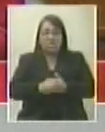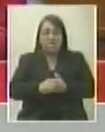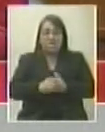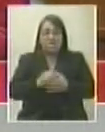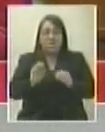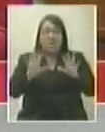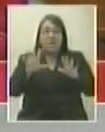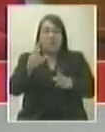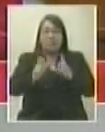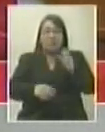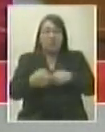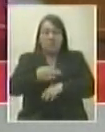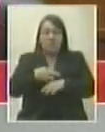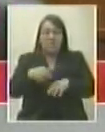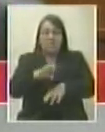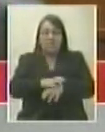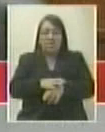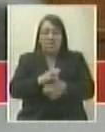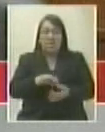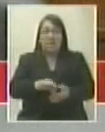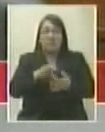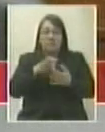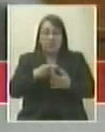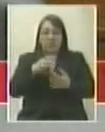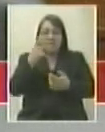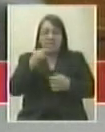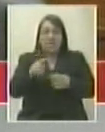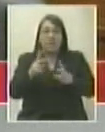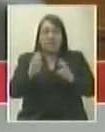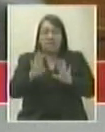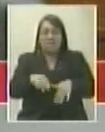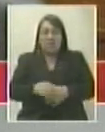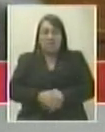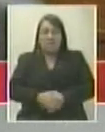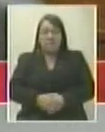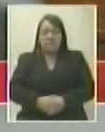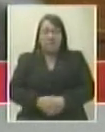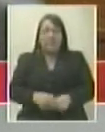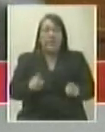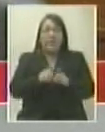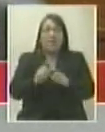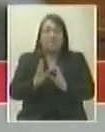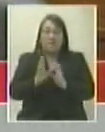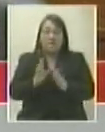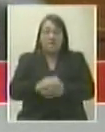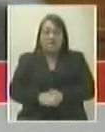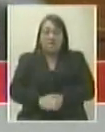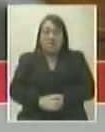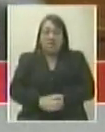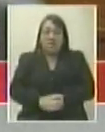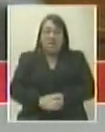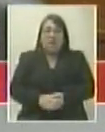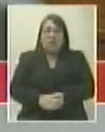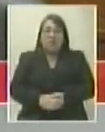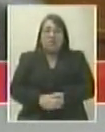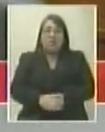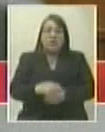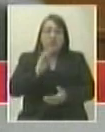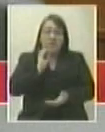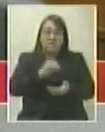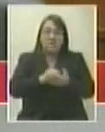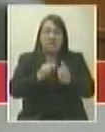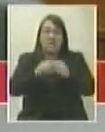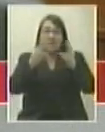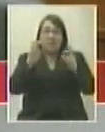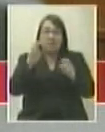la contratación de 10 profesionales médicos exclusivamente para este mal. Adicionalmente, se está considerando el